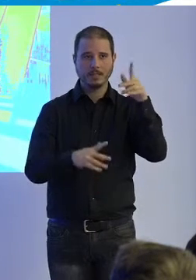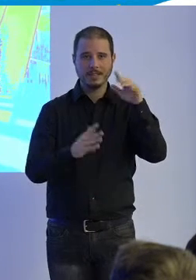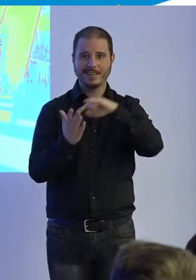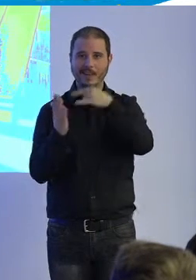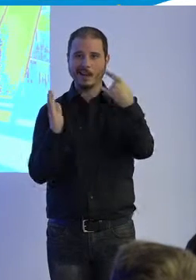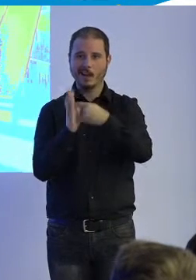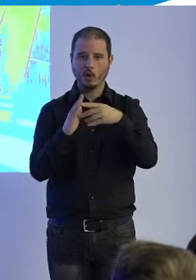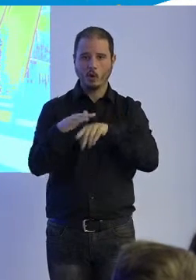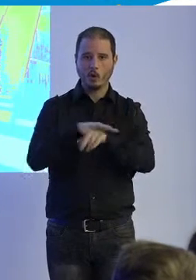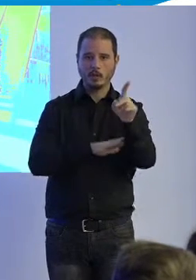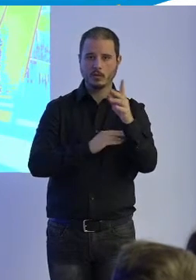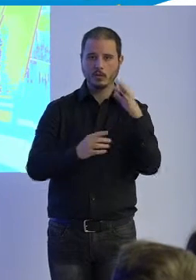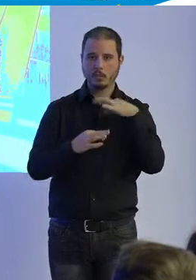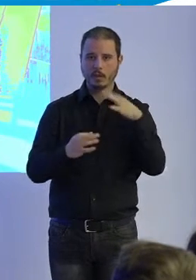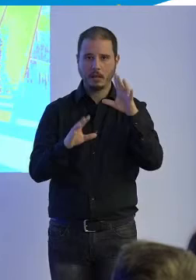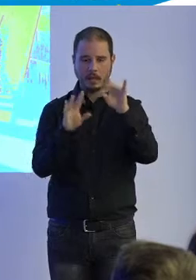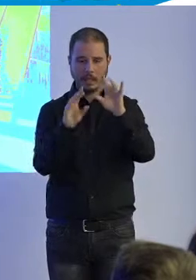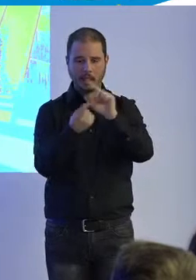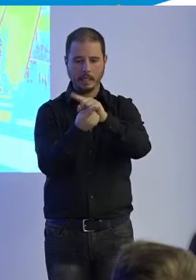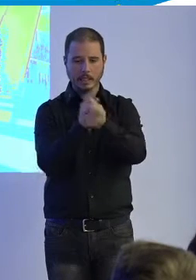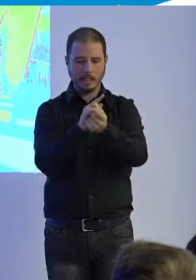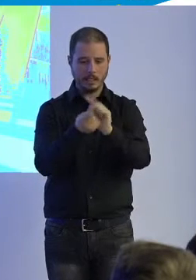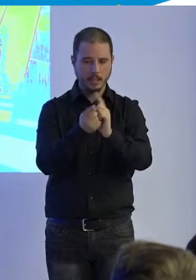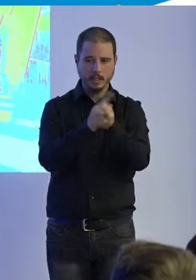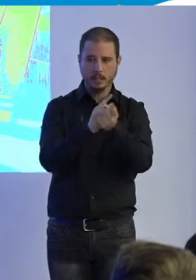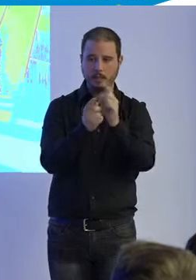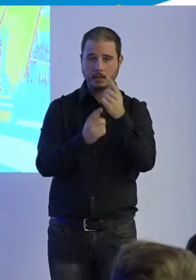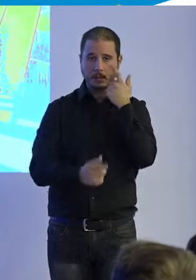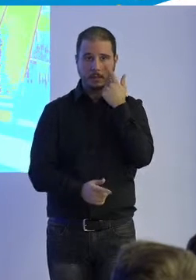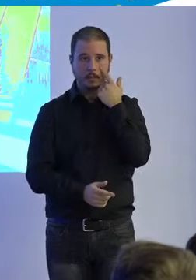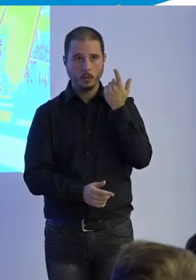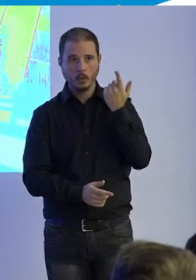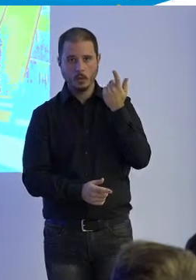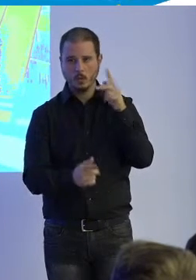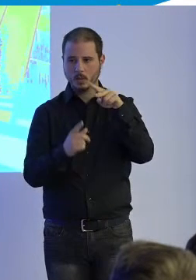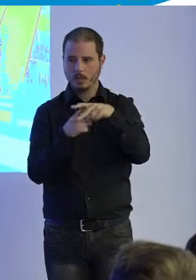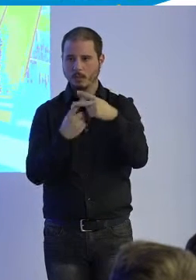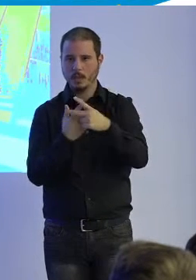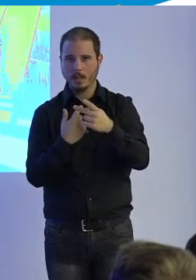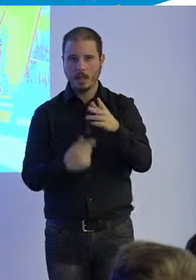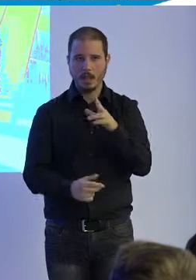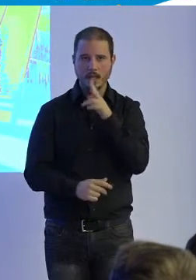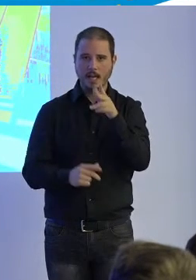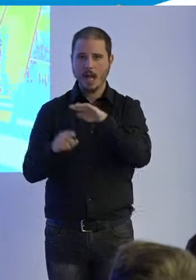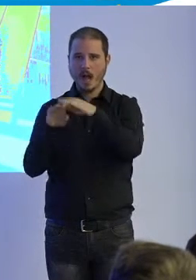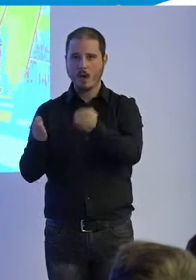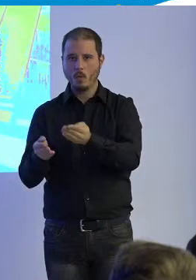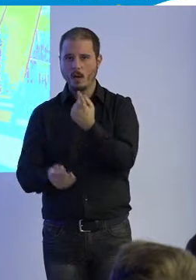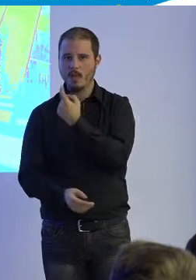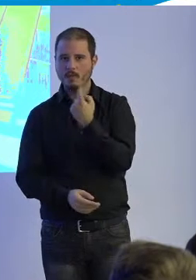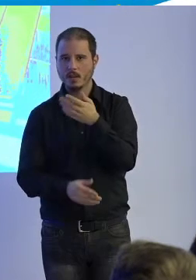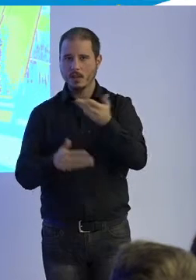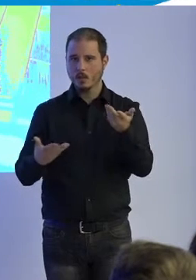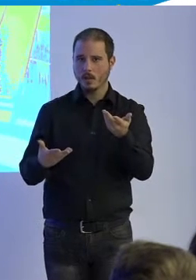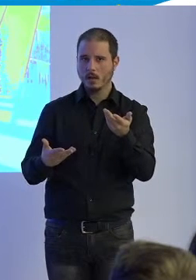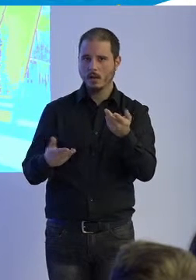tocarla y empieza a ver, bueno, ¿qué herramienta de hardware necesito? Esto es un